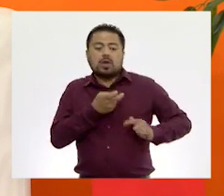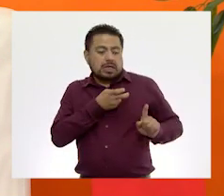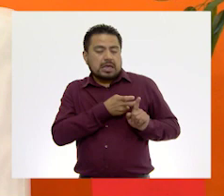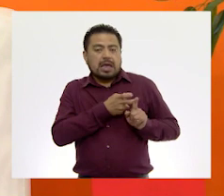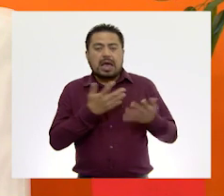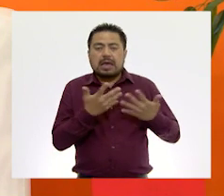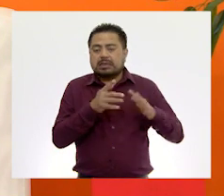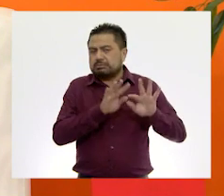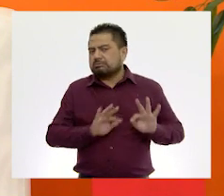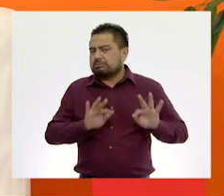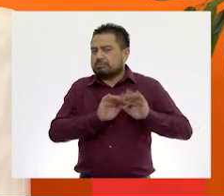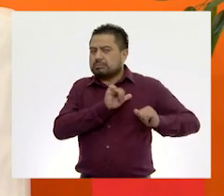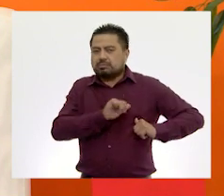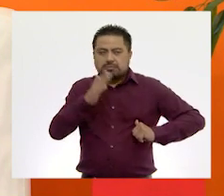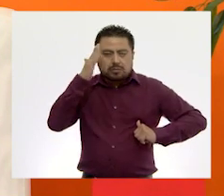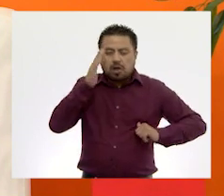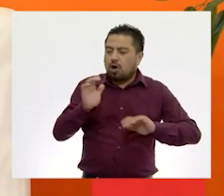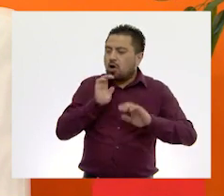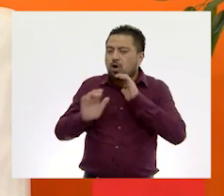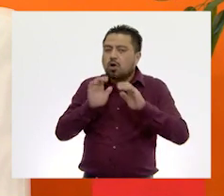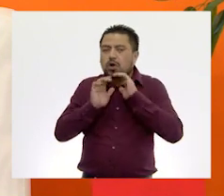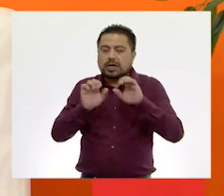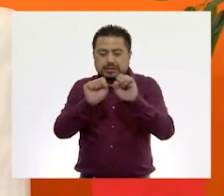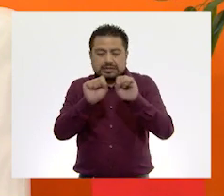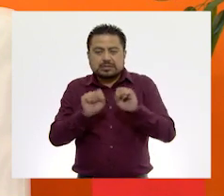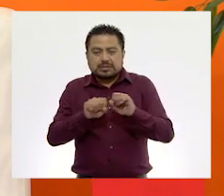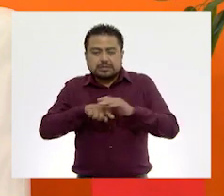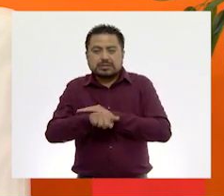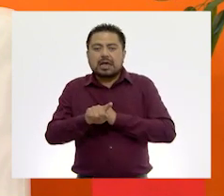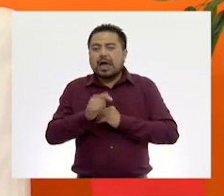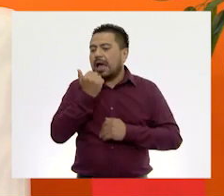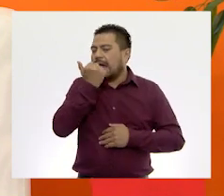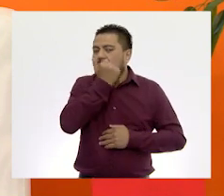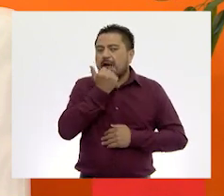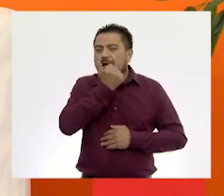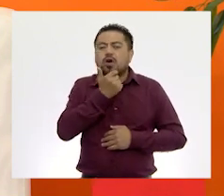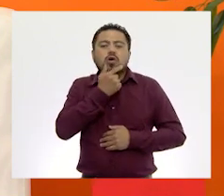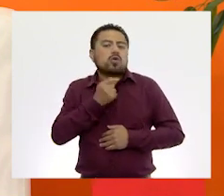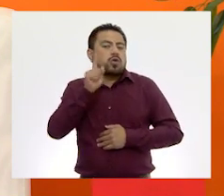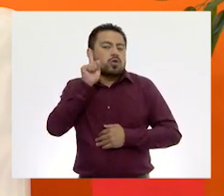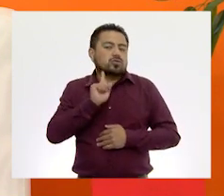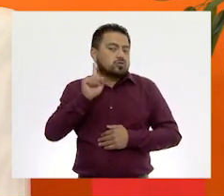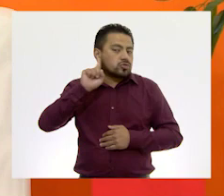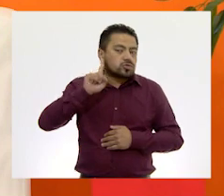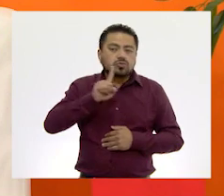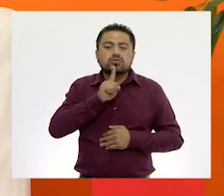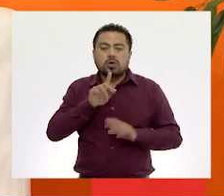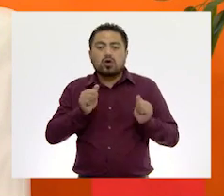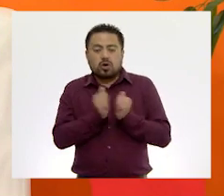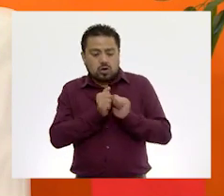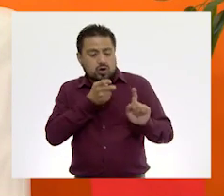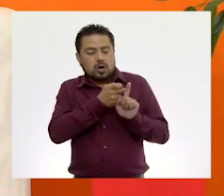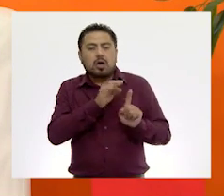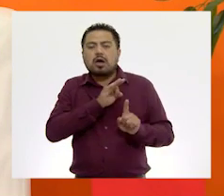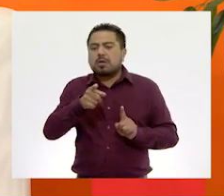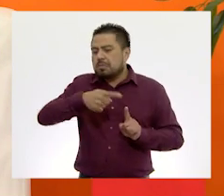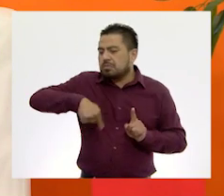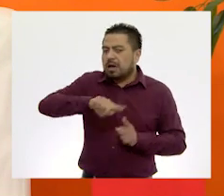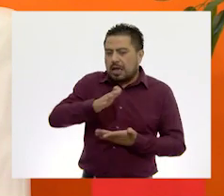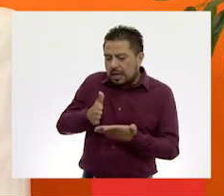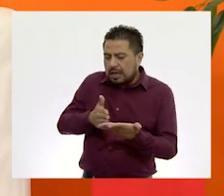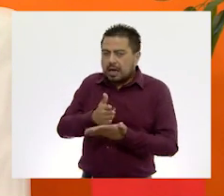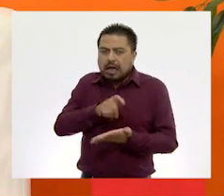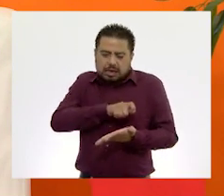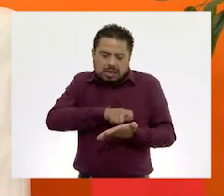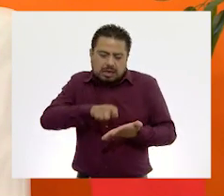sea el principal medio de comunicación en el aula de alumnas y alumnos sordos, porque a través de ella pueden acceder a la lengua